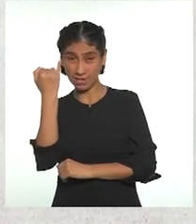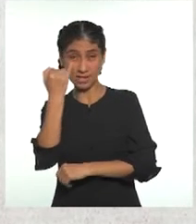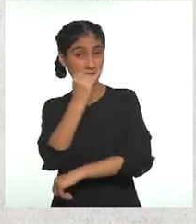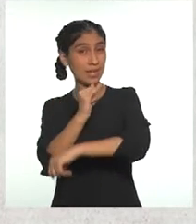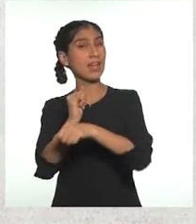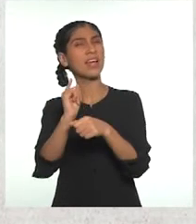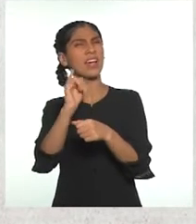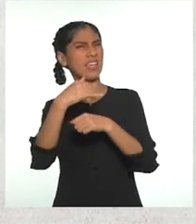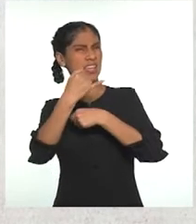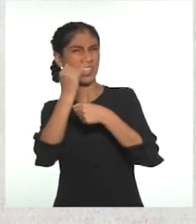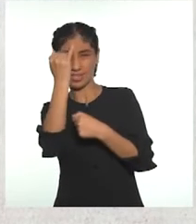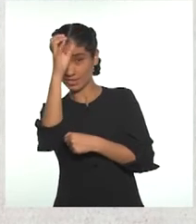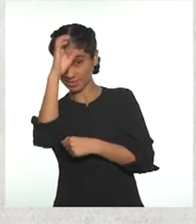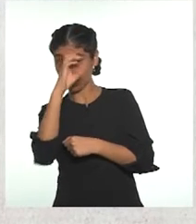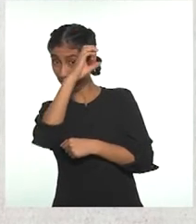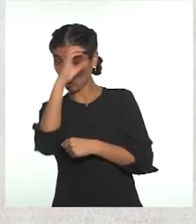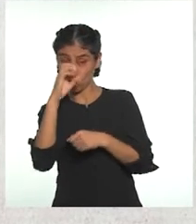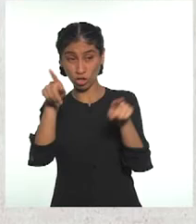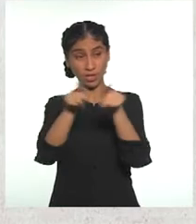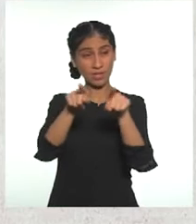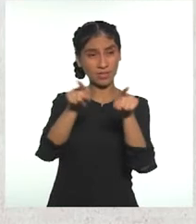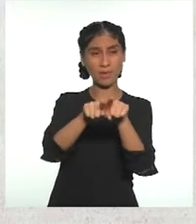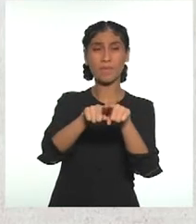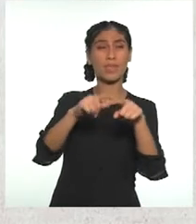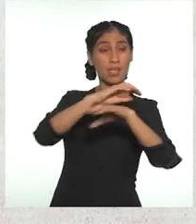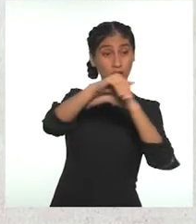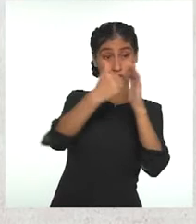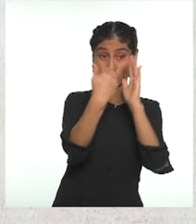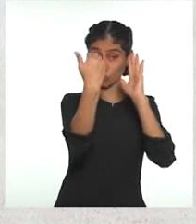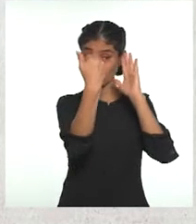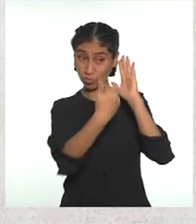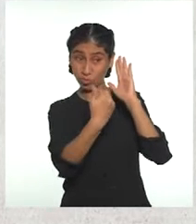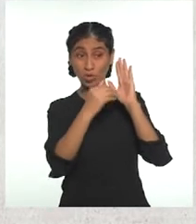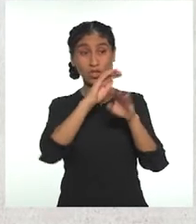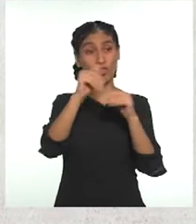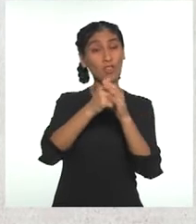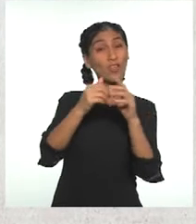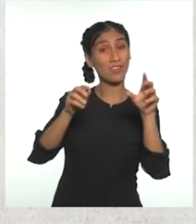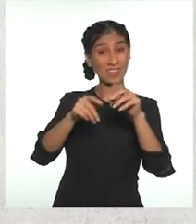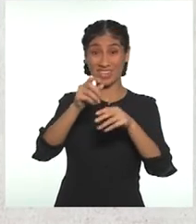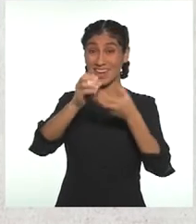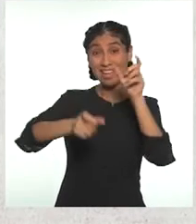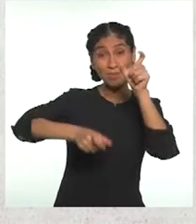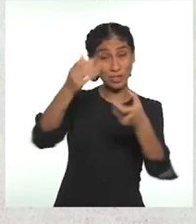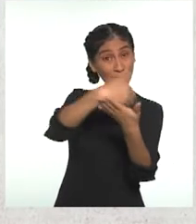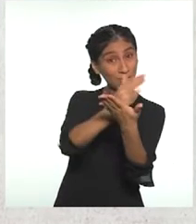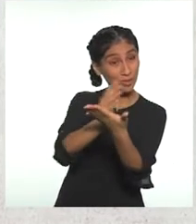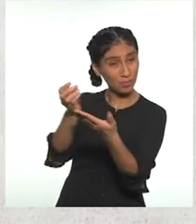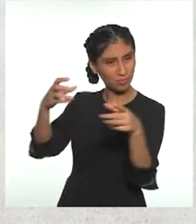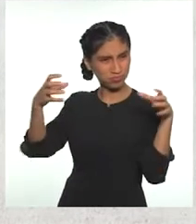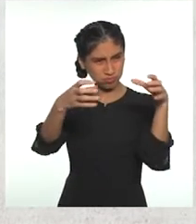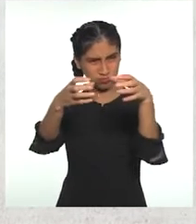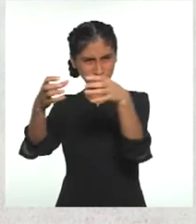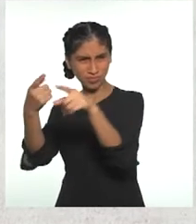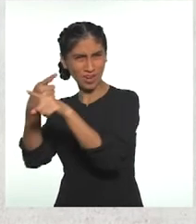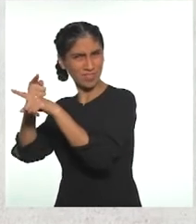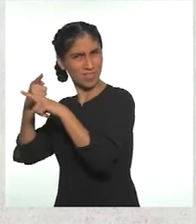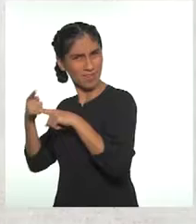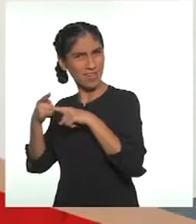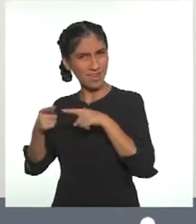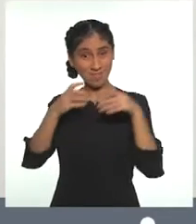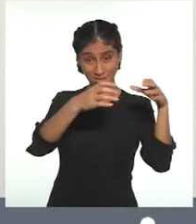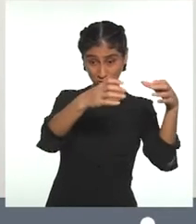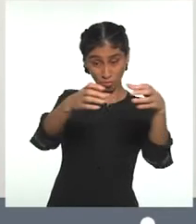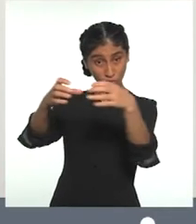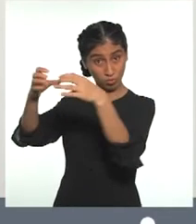Católica, la Compañía de Bomberos, los comités de vaso de leche, los comedores populares, entre otros.